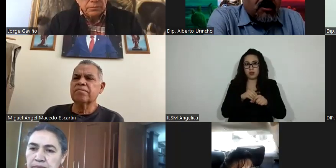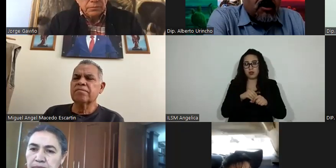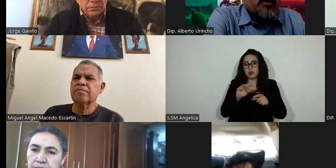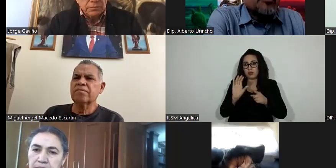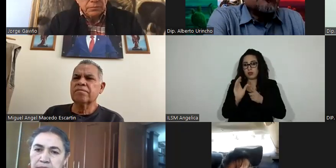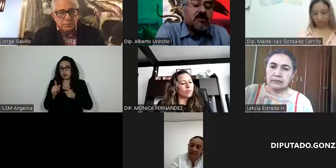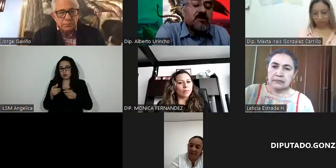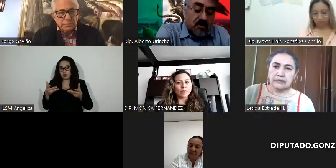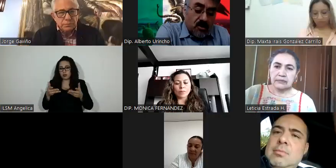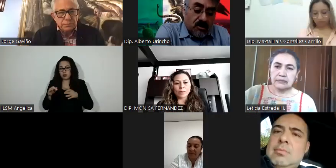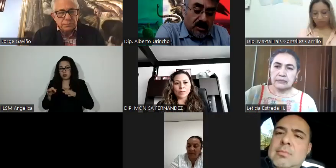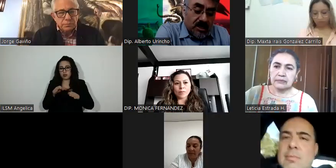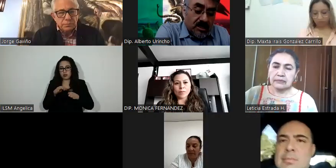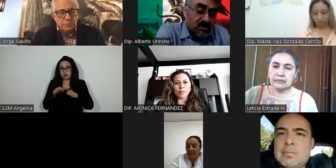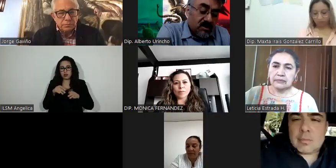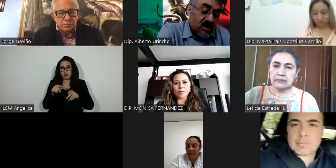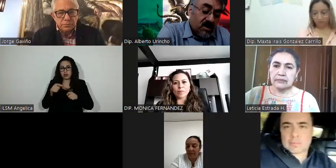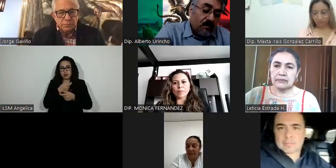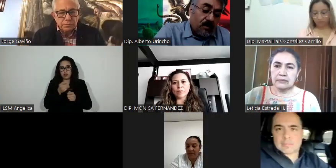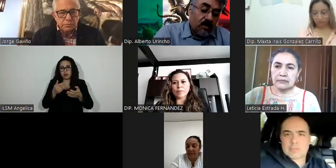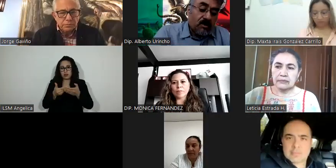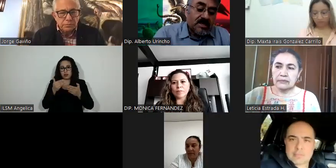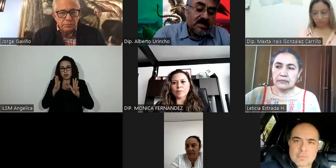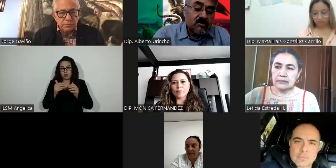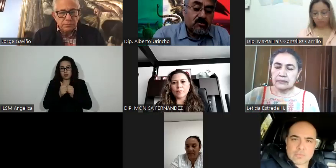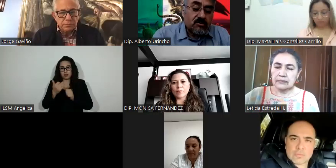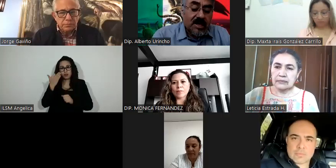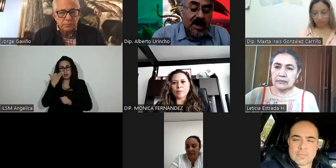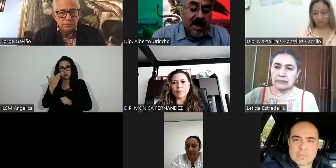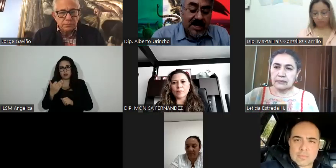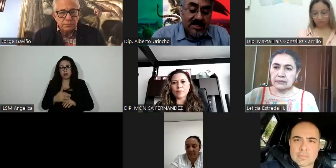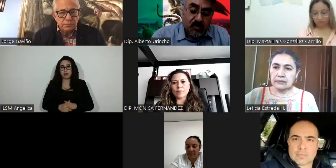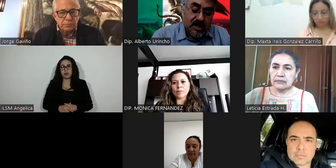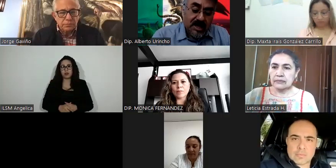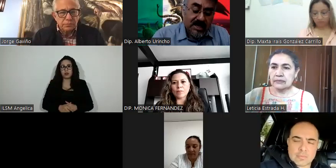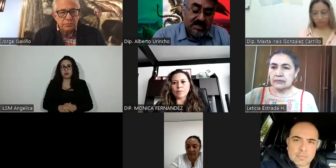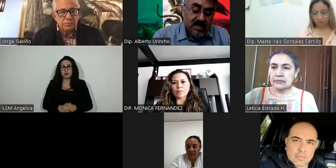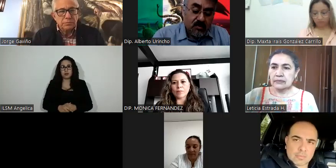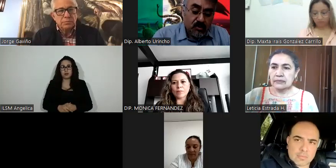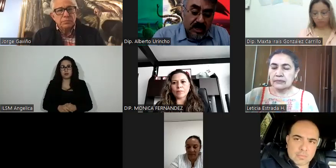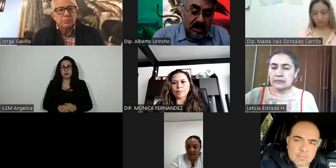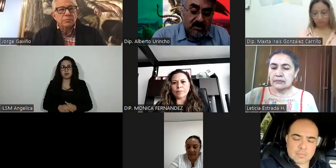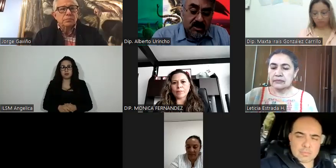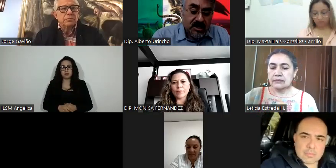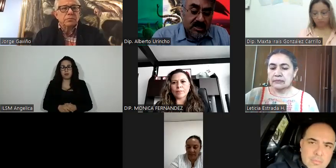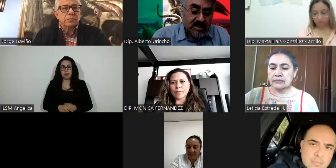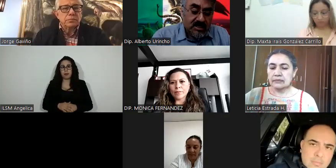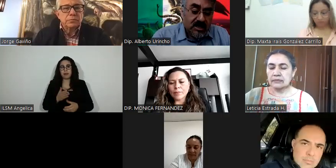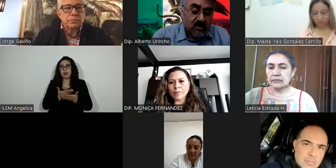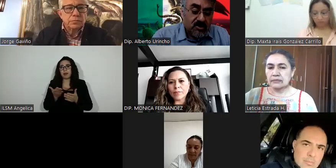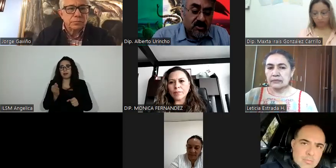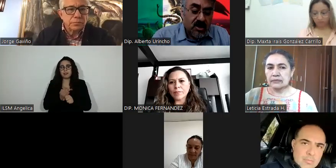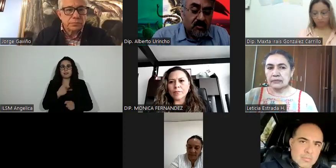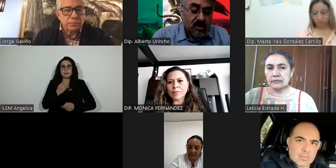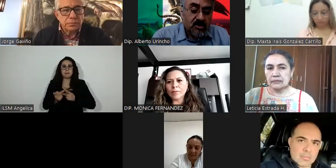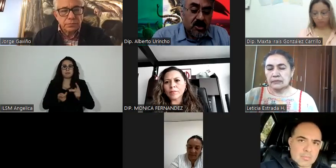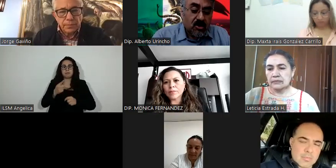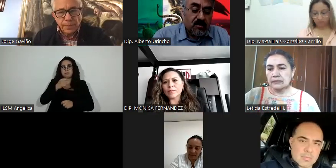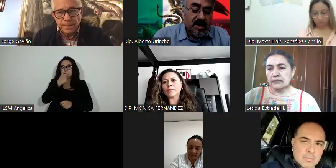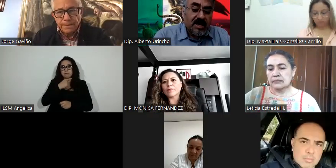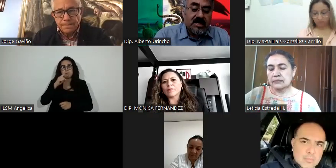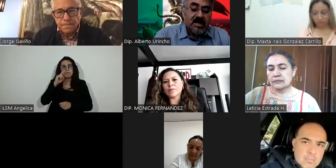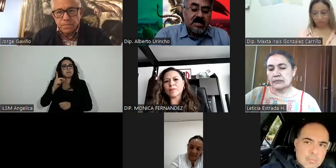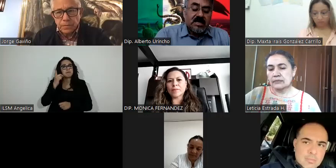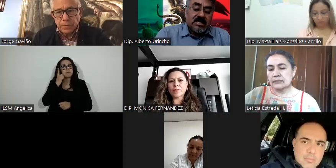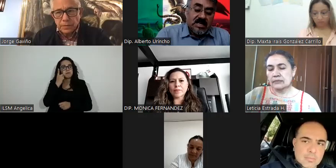y acorde al proyecto distribuido con alteración. Por lo que se consulta a las diputadas y diputados integrantes de esa comisión en votación